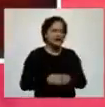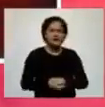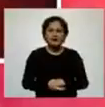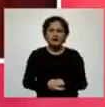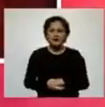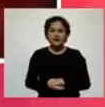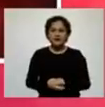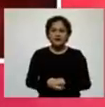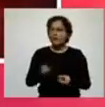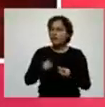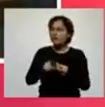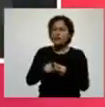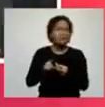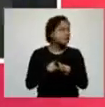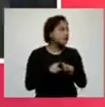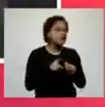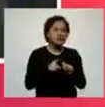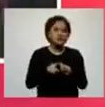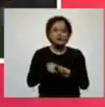¿Dónde?